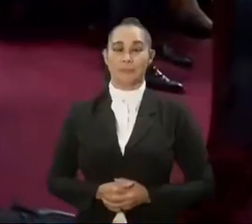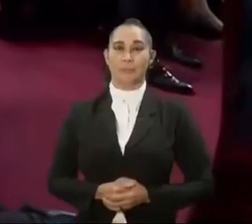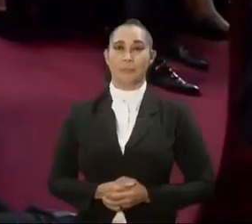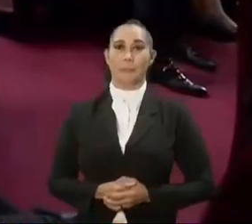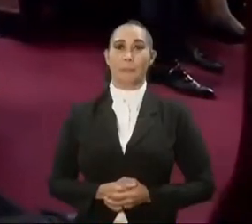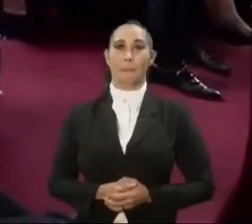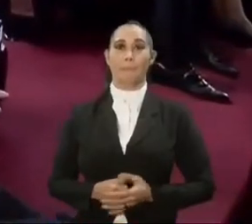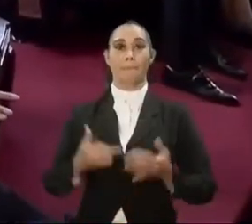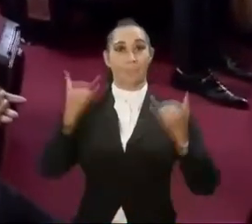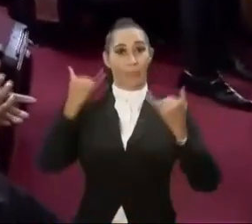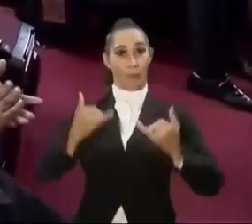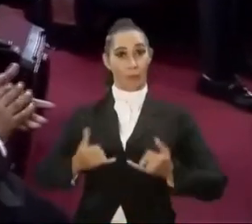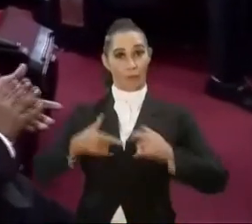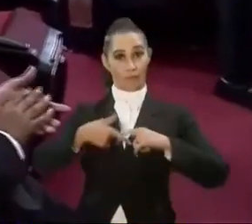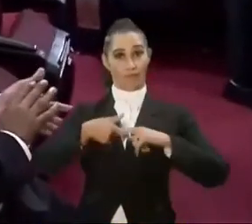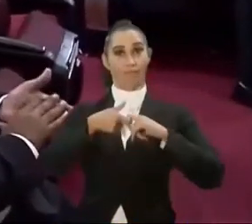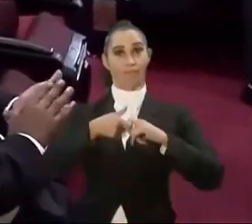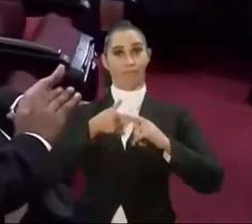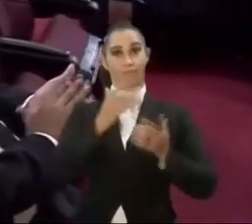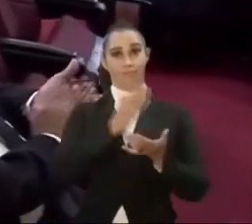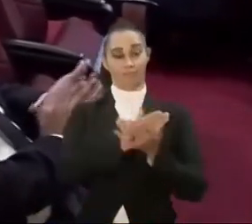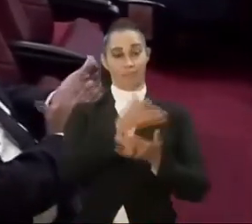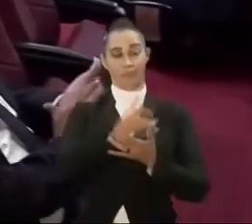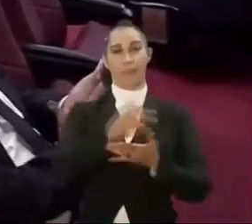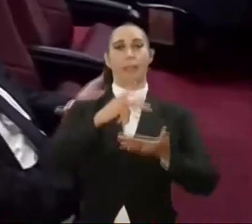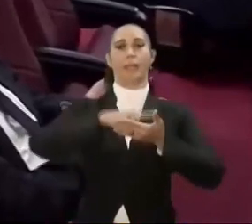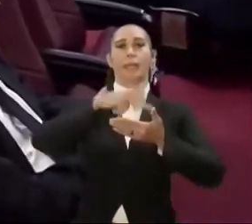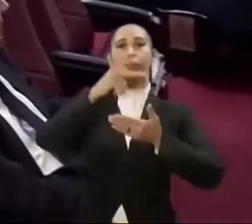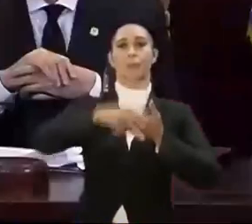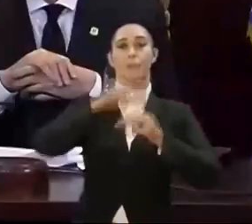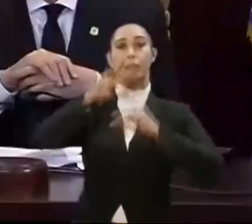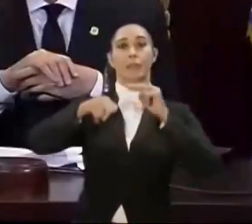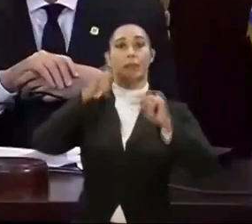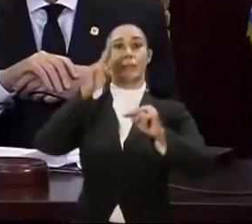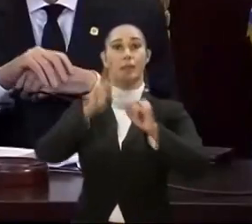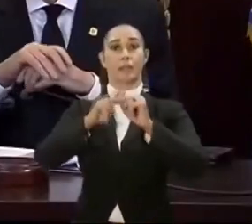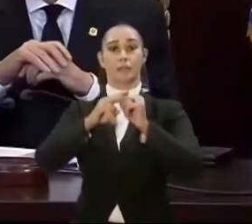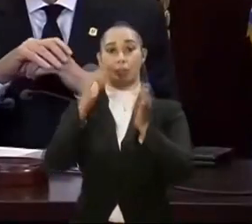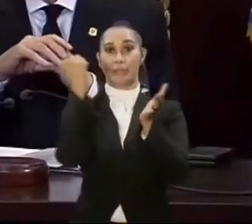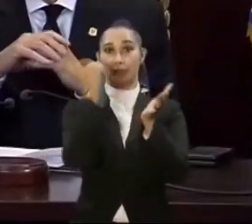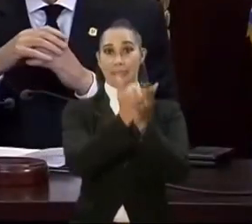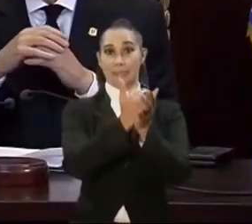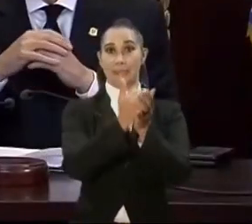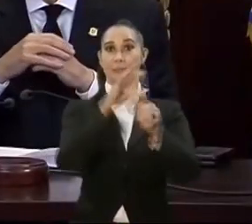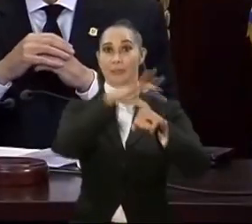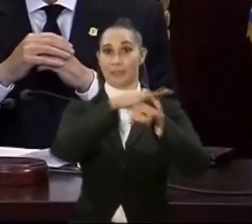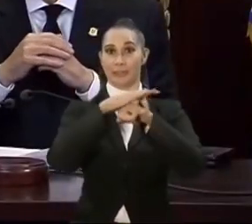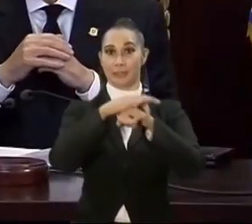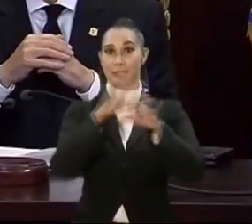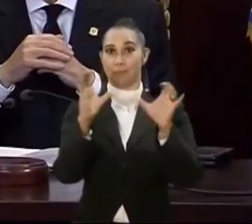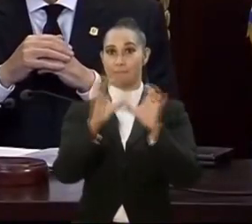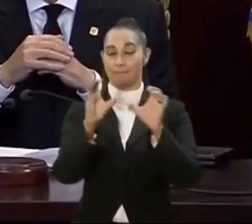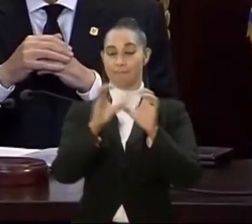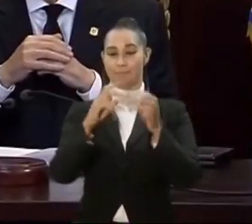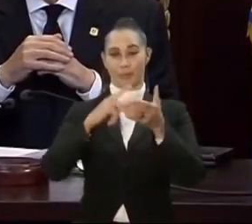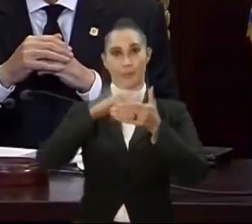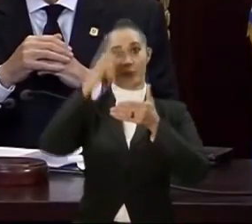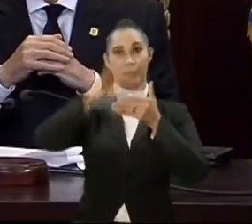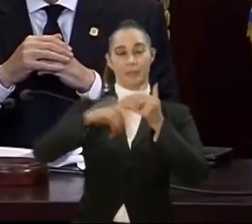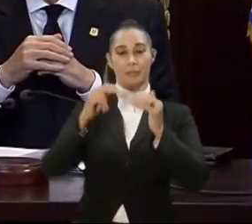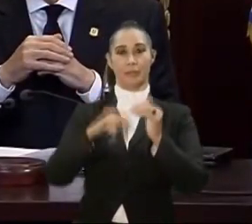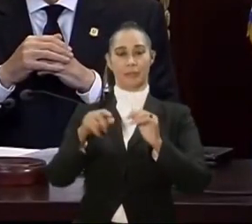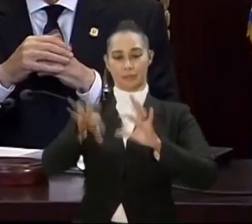Ahora me quiero detener en el Programa Nacional de Titulación. Con este plan realizamos